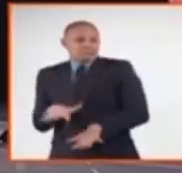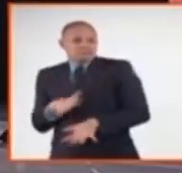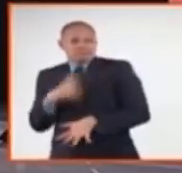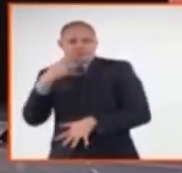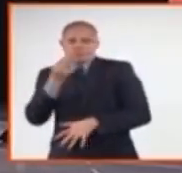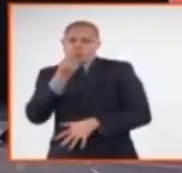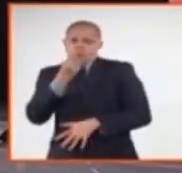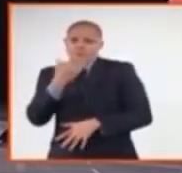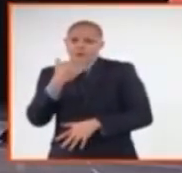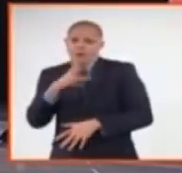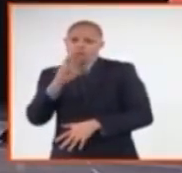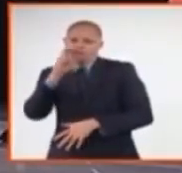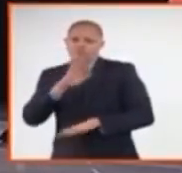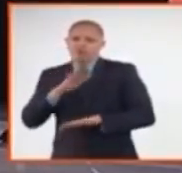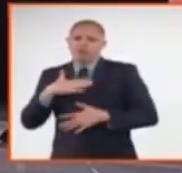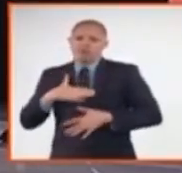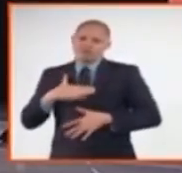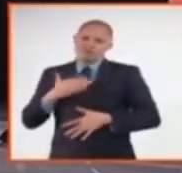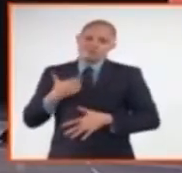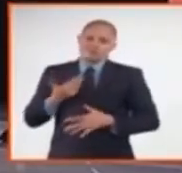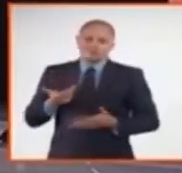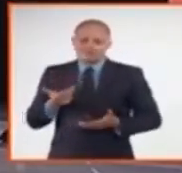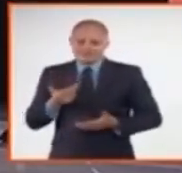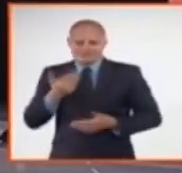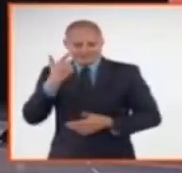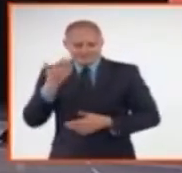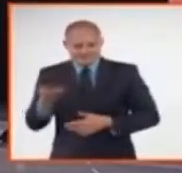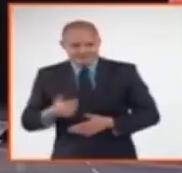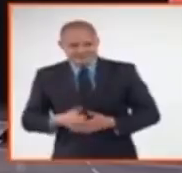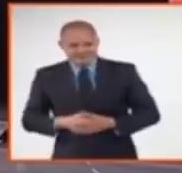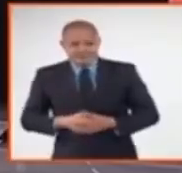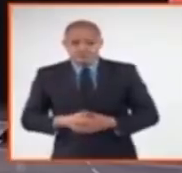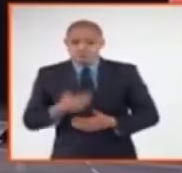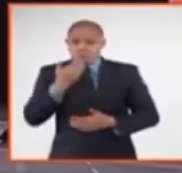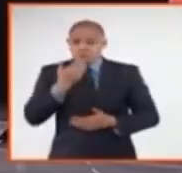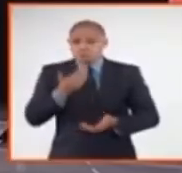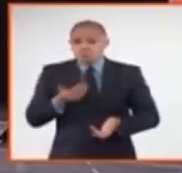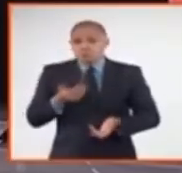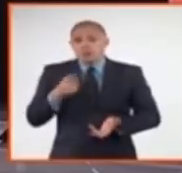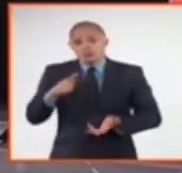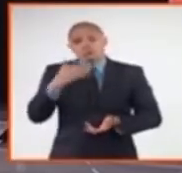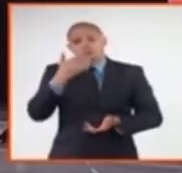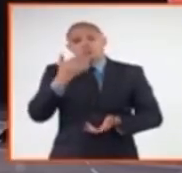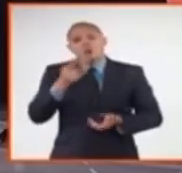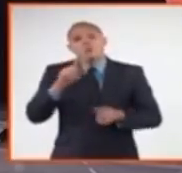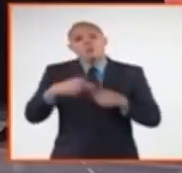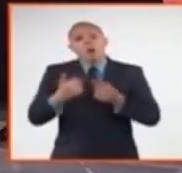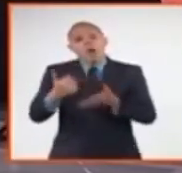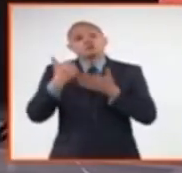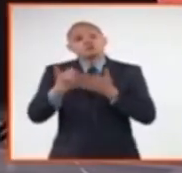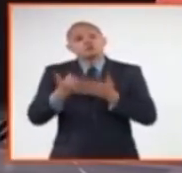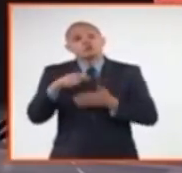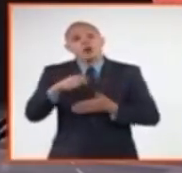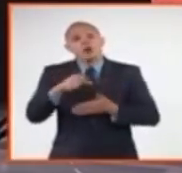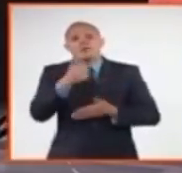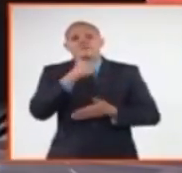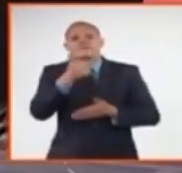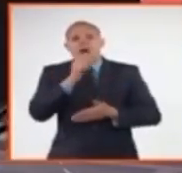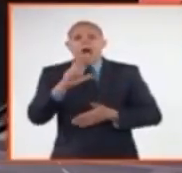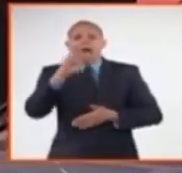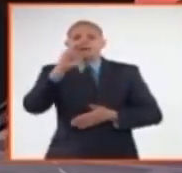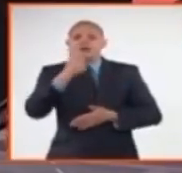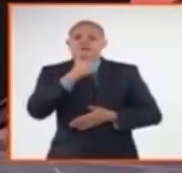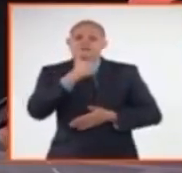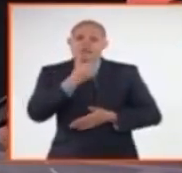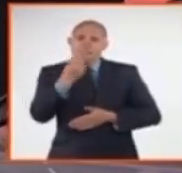todo es como usted decía la posibilidad primero de atacar el área donde por donde penetra el virus y segundo pues la posibilidad